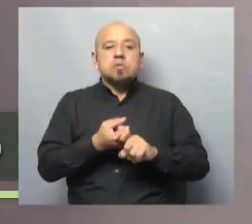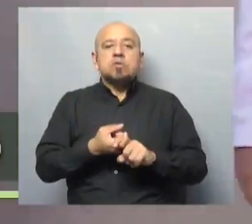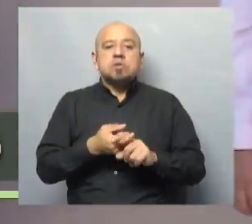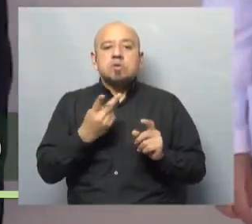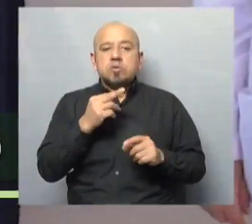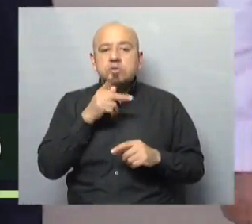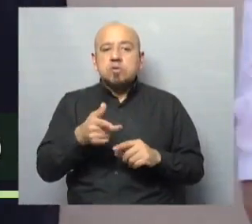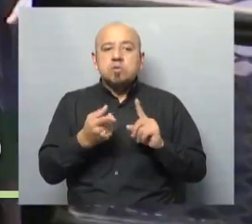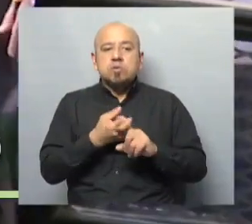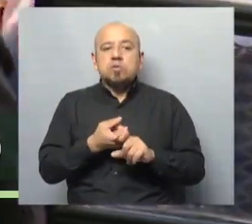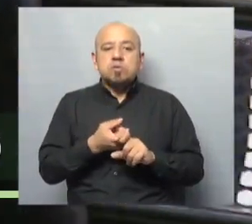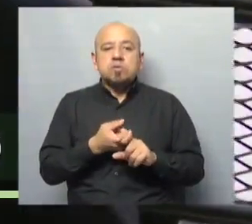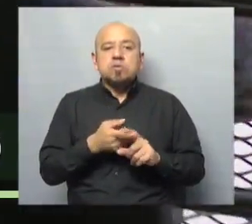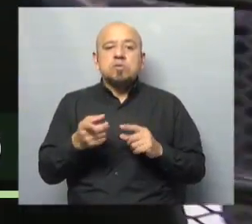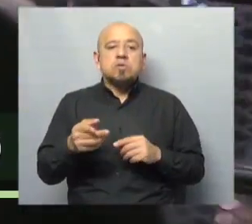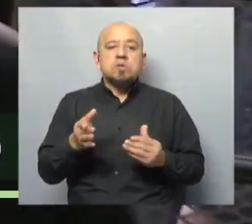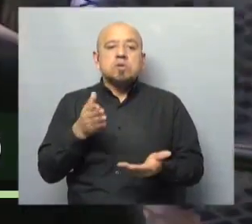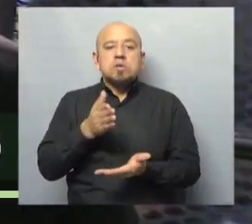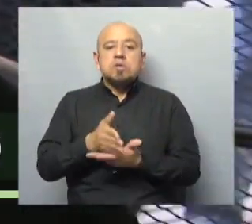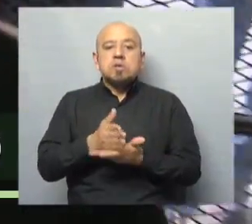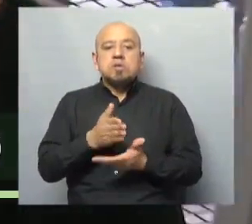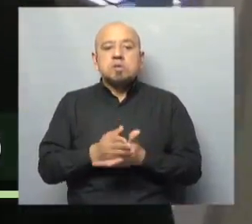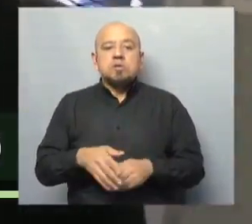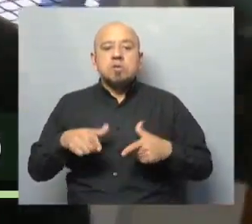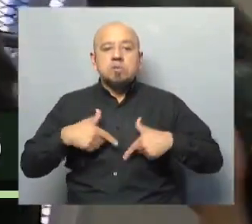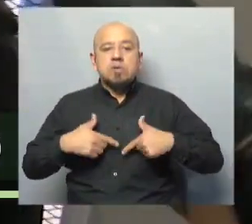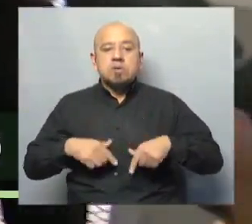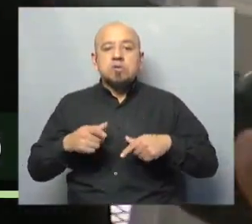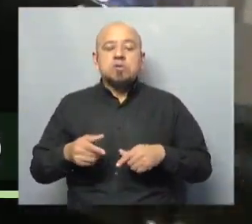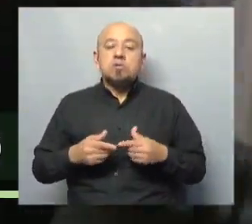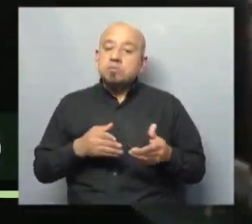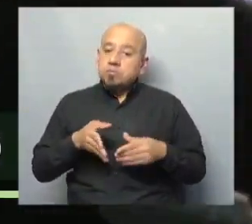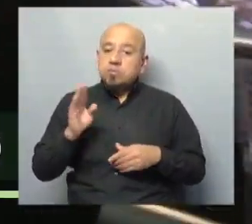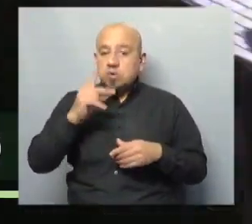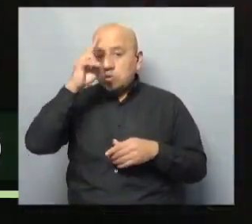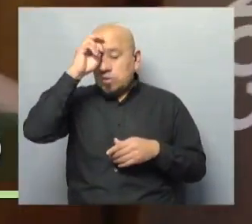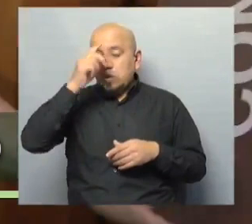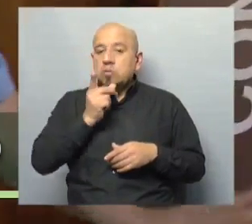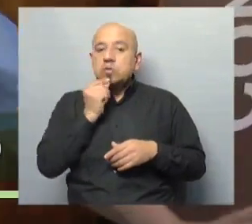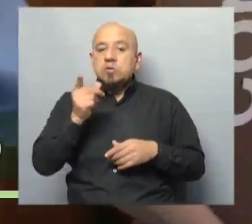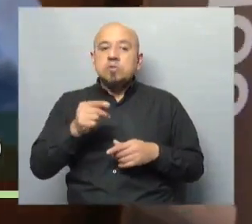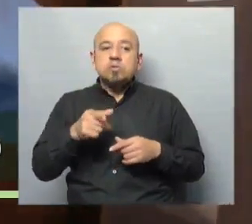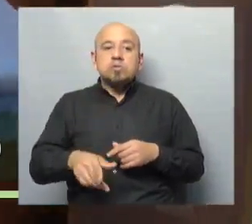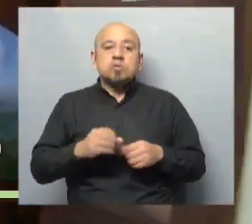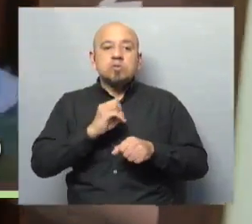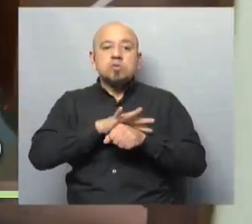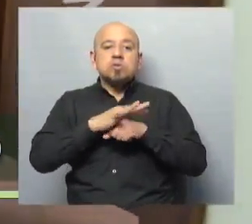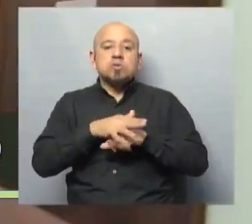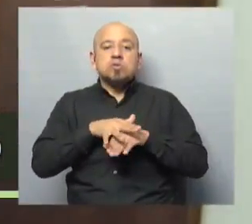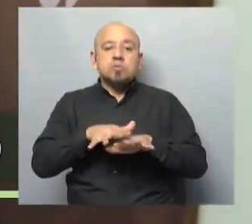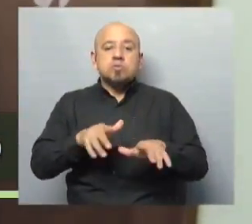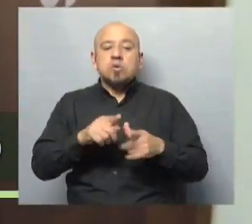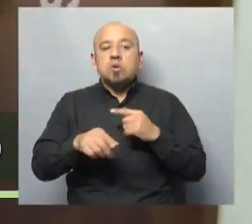esposa y andrés que apreté asesor del ministro del interior recibieron asistencia en el hospital policial cuando tuvieron como 19